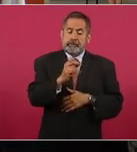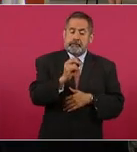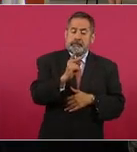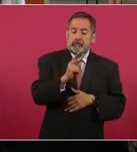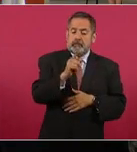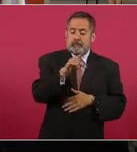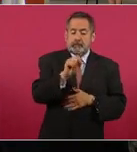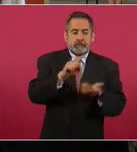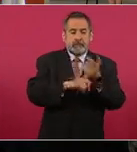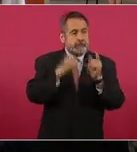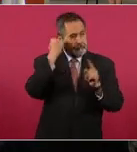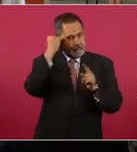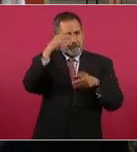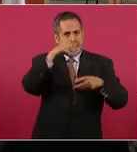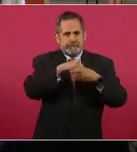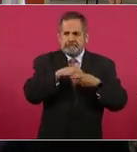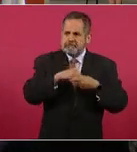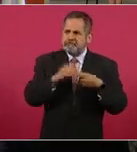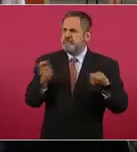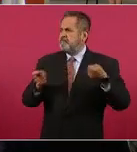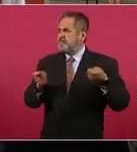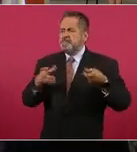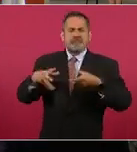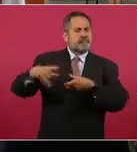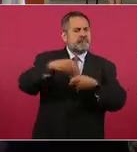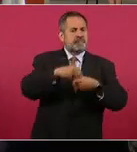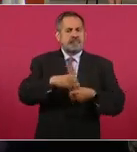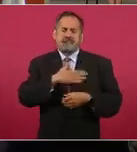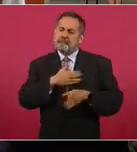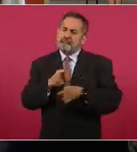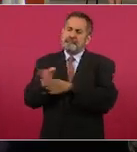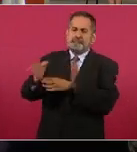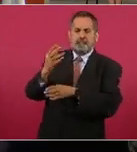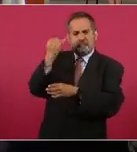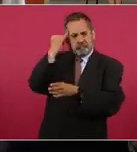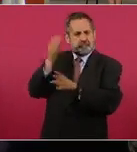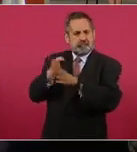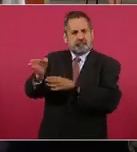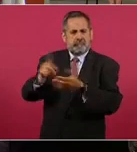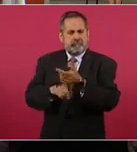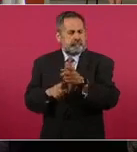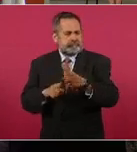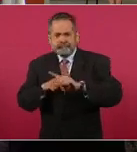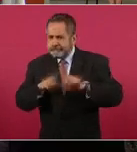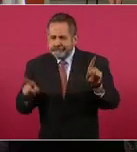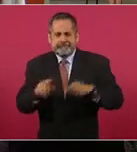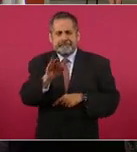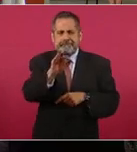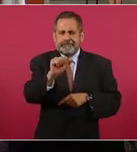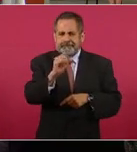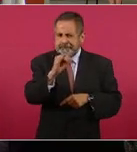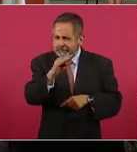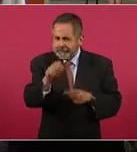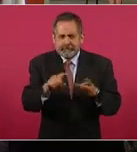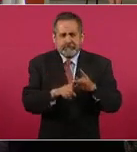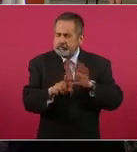se mete a reagrupar el pueblo en una dirección, ¿no? Y acá cuando le hablas de fascismo, de nazismo, entiendes lo que